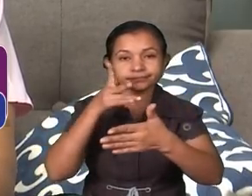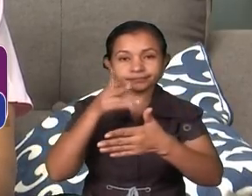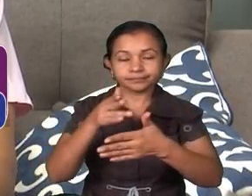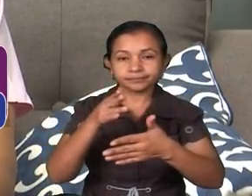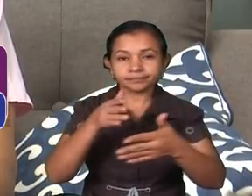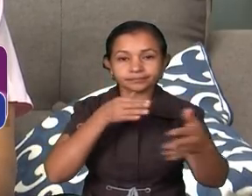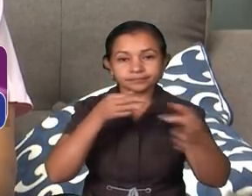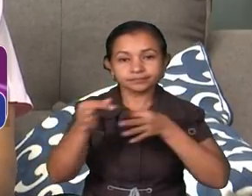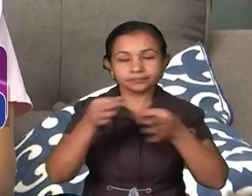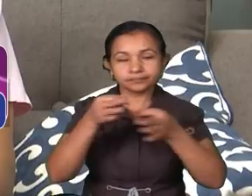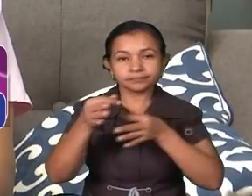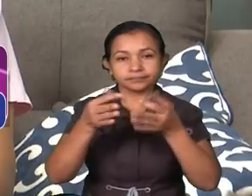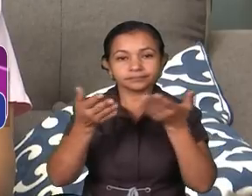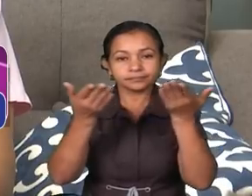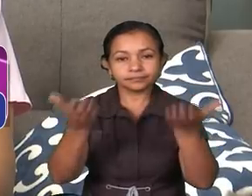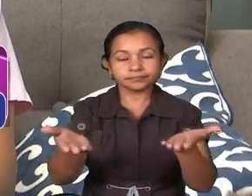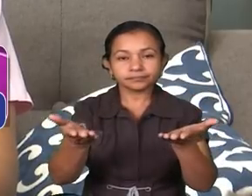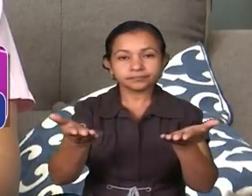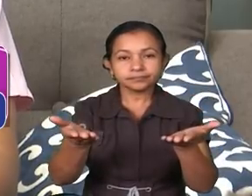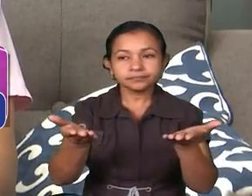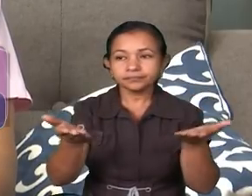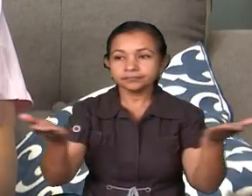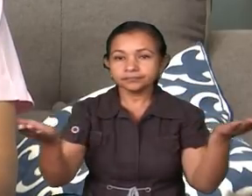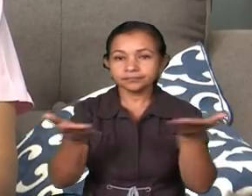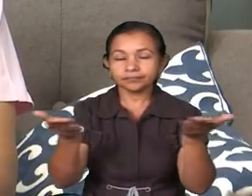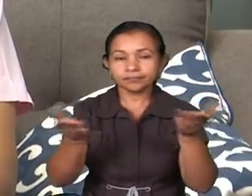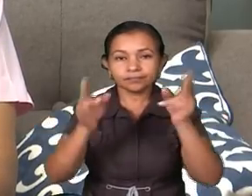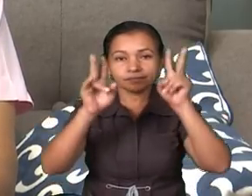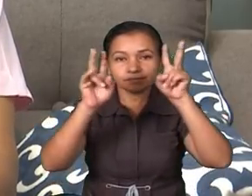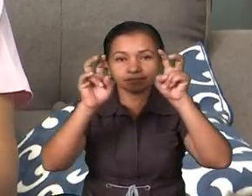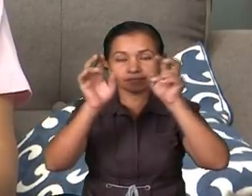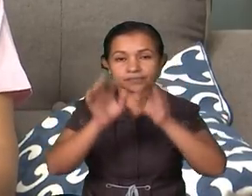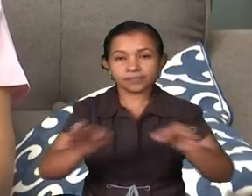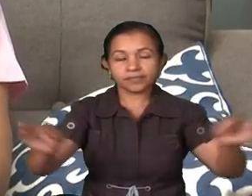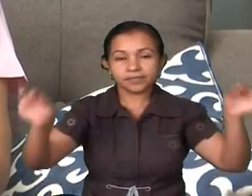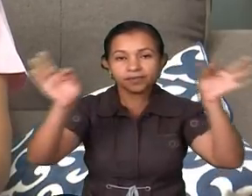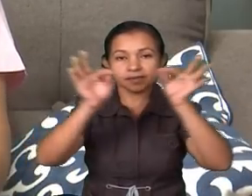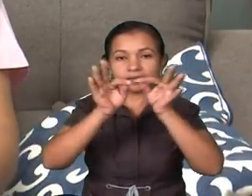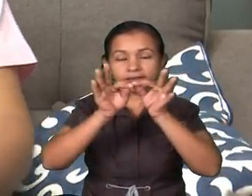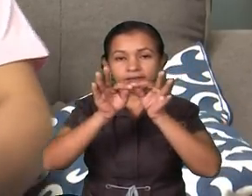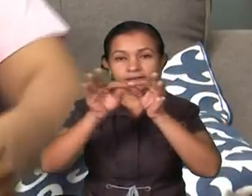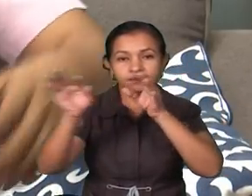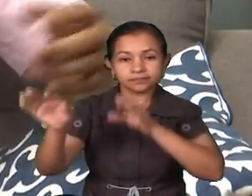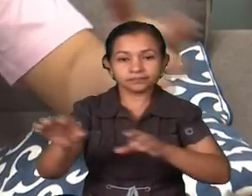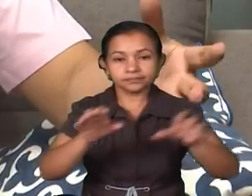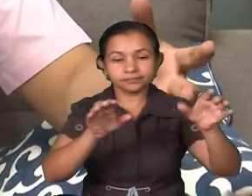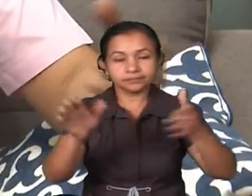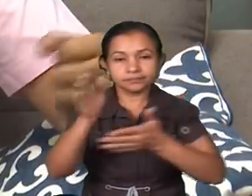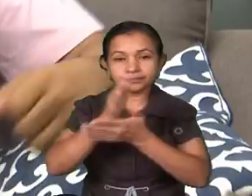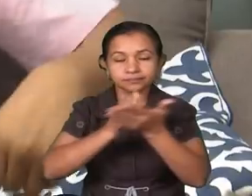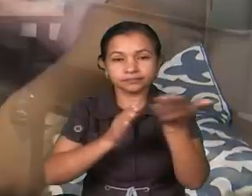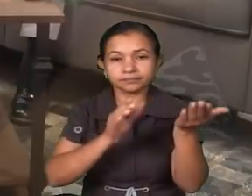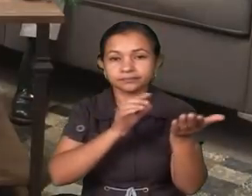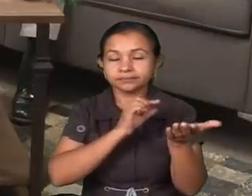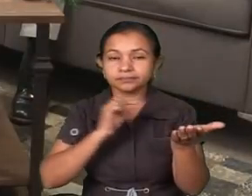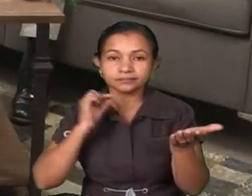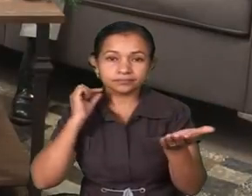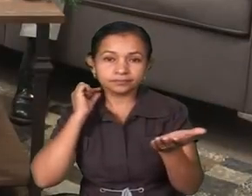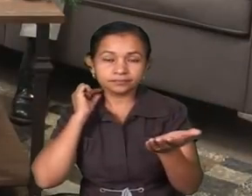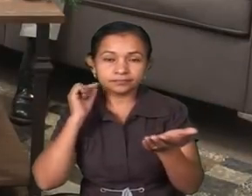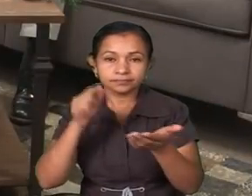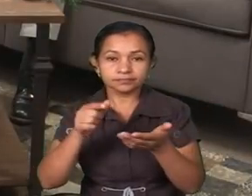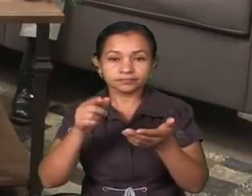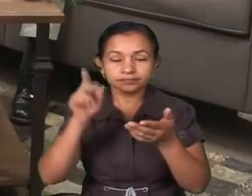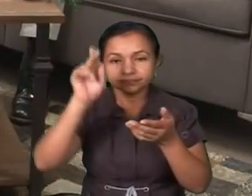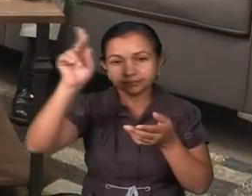usted dejaba en la palestra de la conversación un aspecto muy importante referido a las acciones de algunos religiosos en